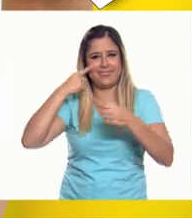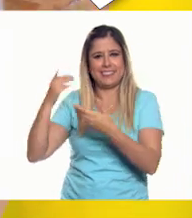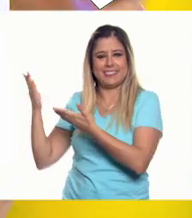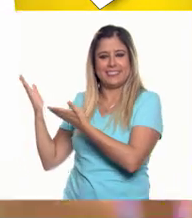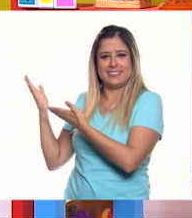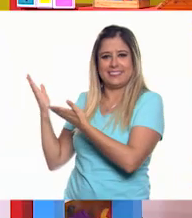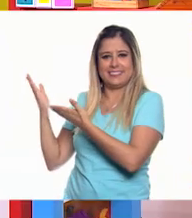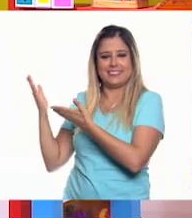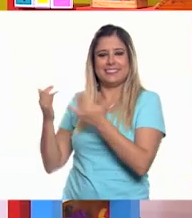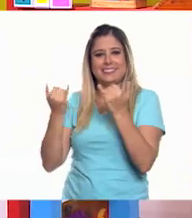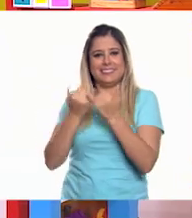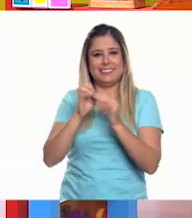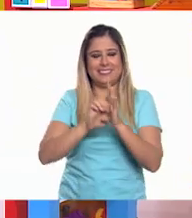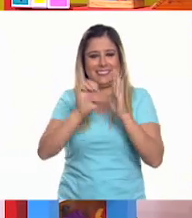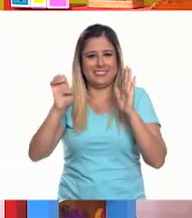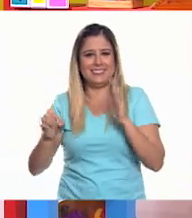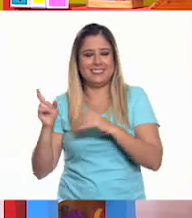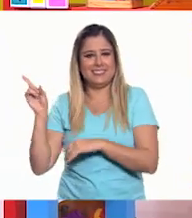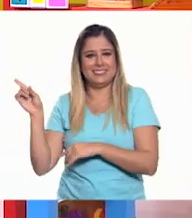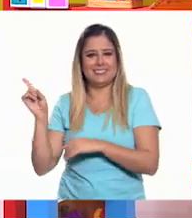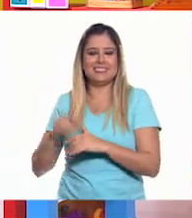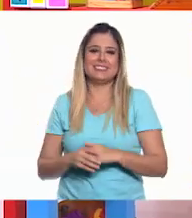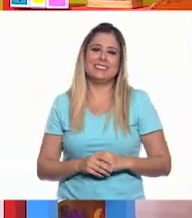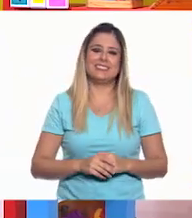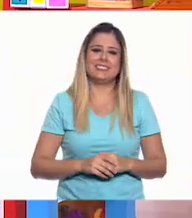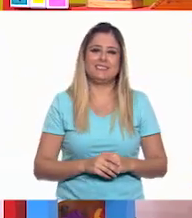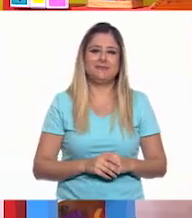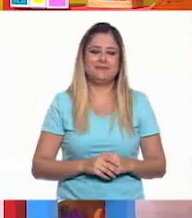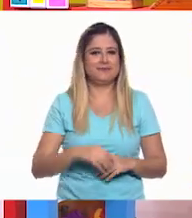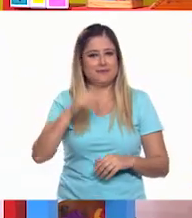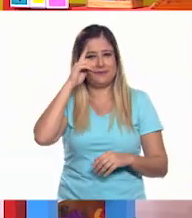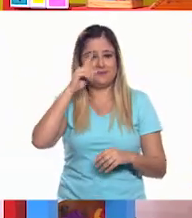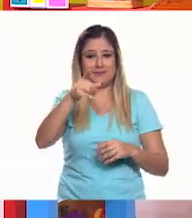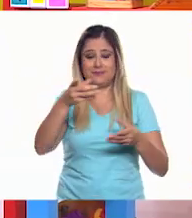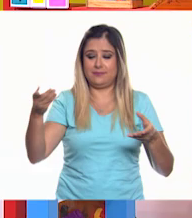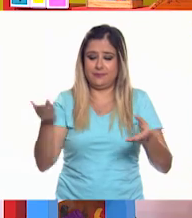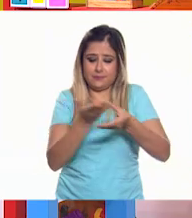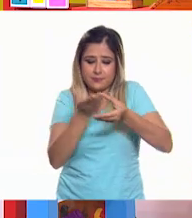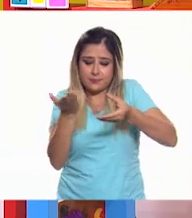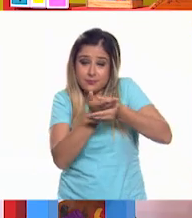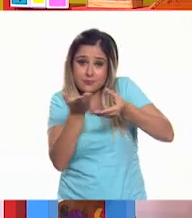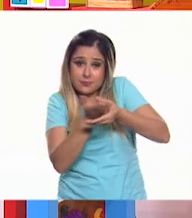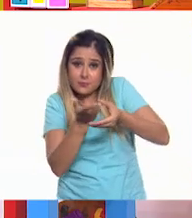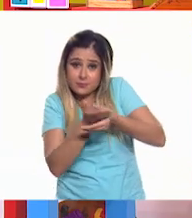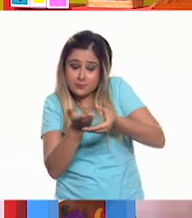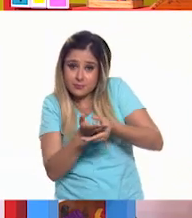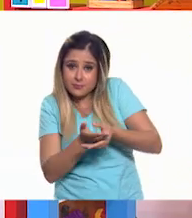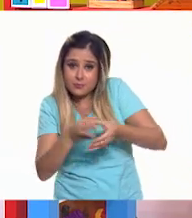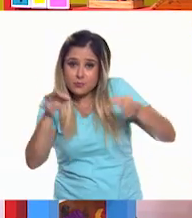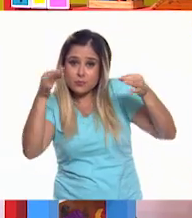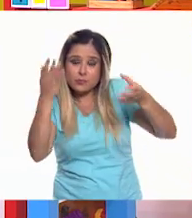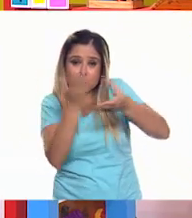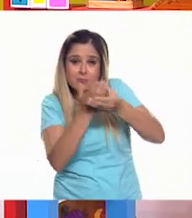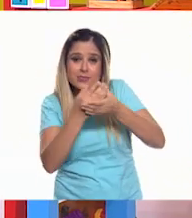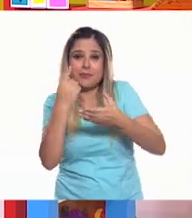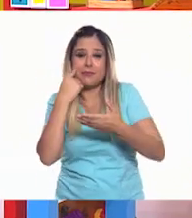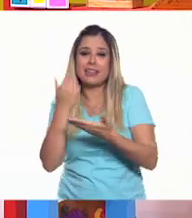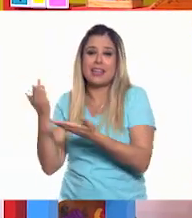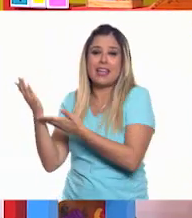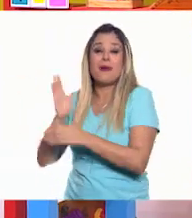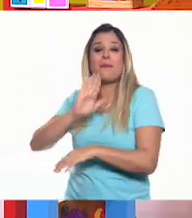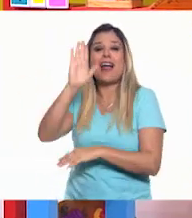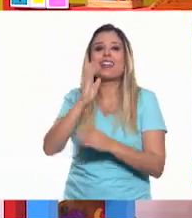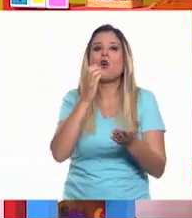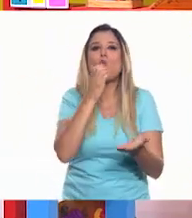que al momento de que las reunamos de esta manera, mira cómo queda, Eric. Como un